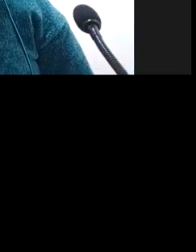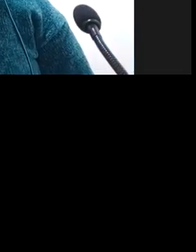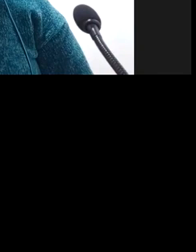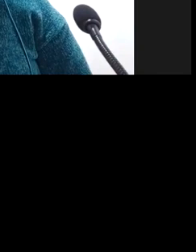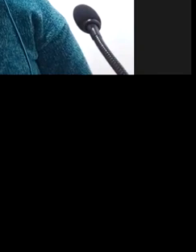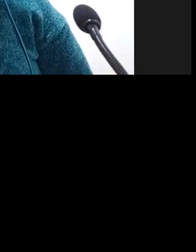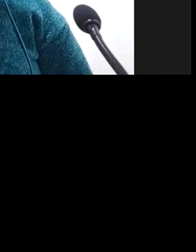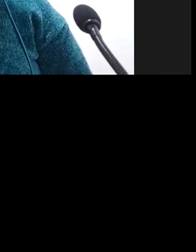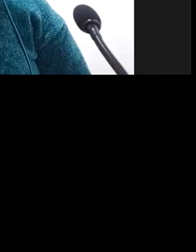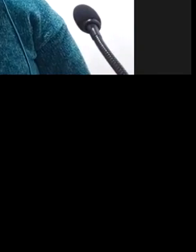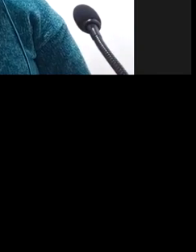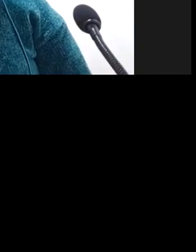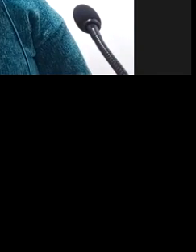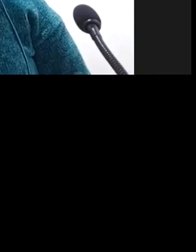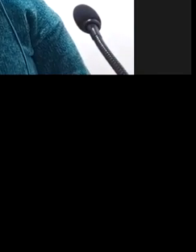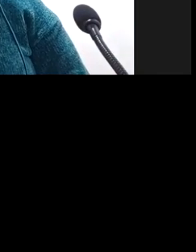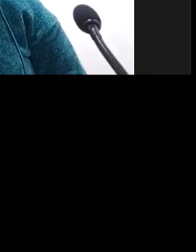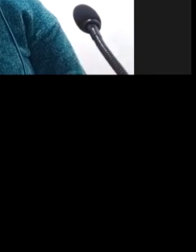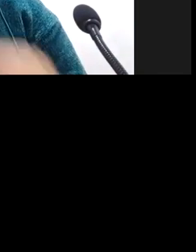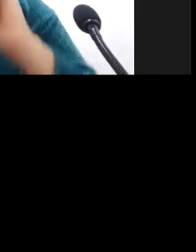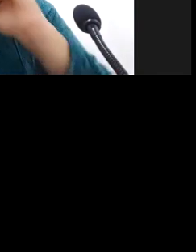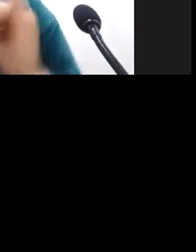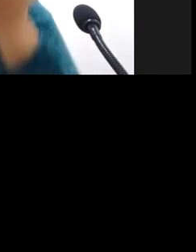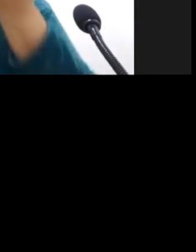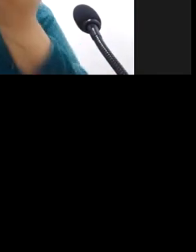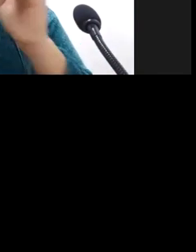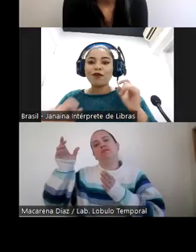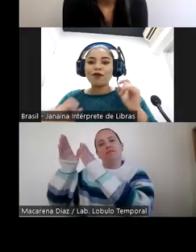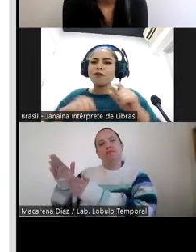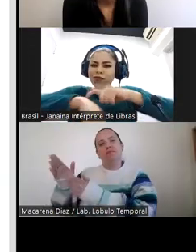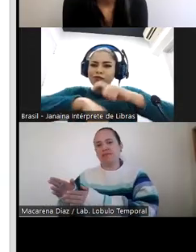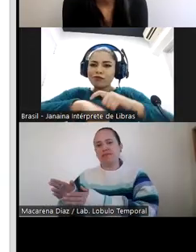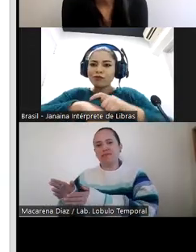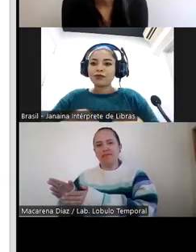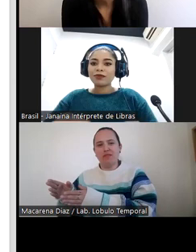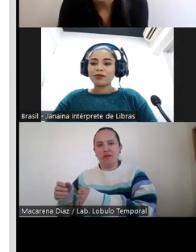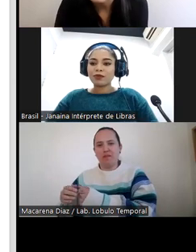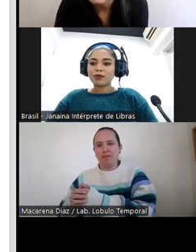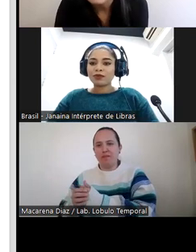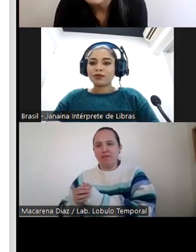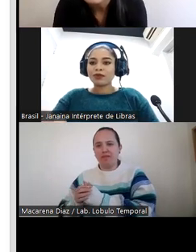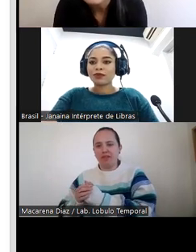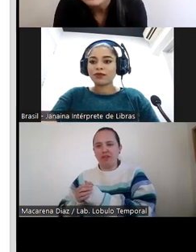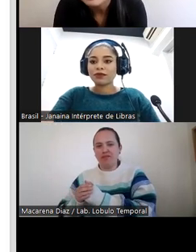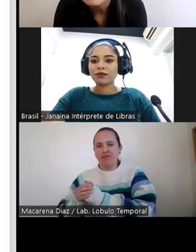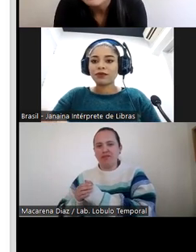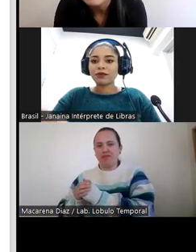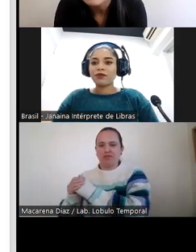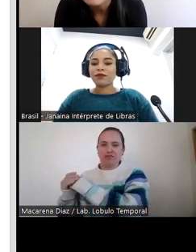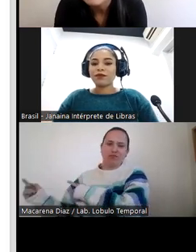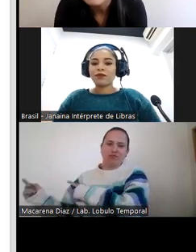Muy bien. Aprovecho primero de tomarme un minuto en relación a